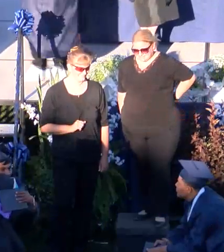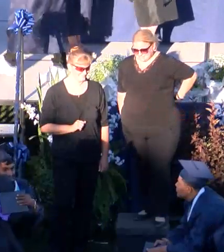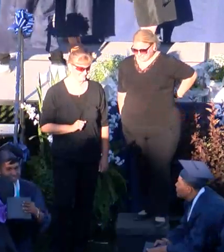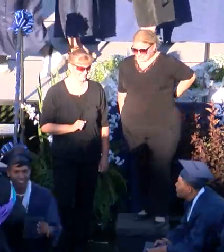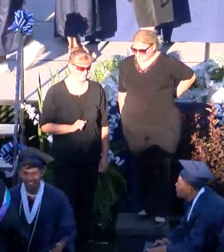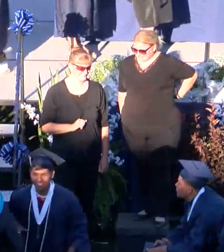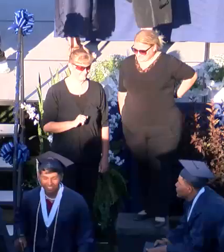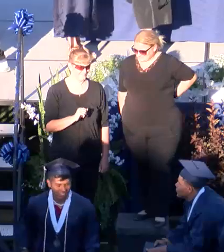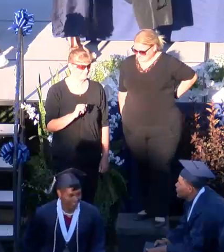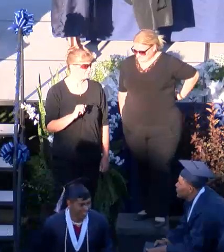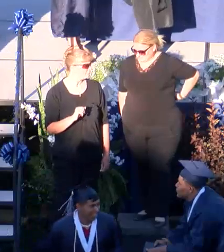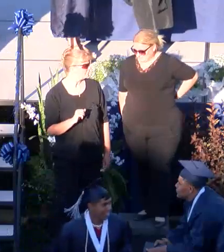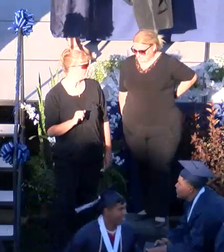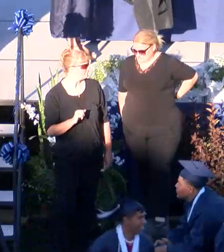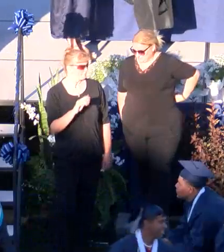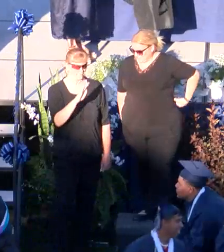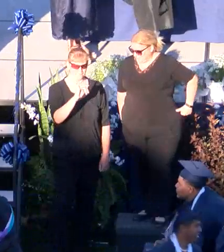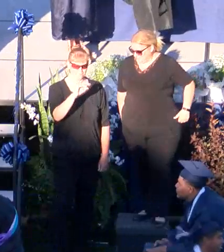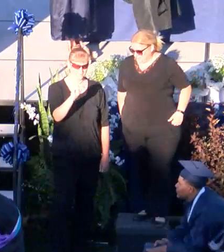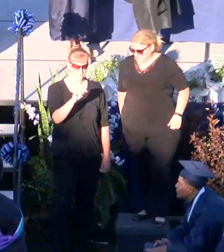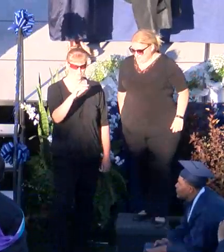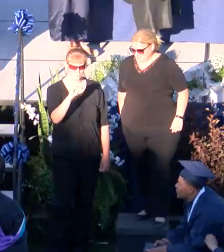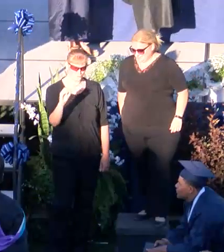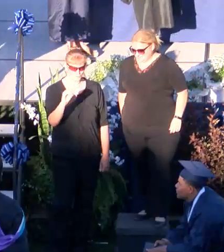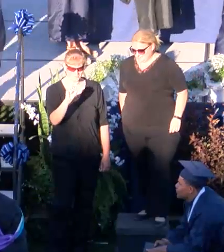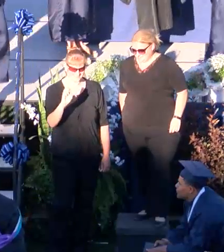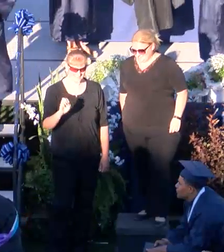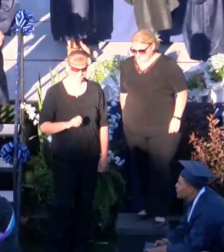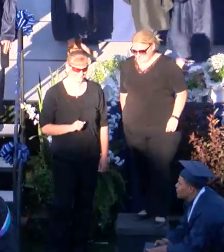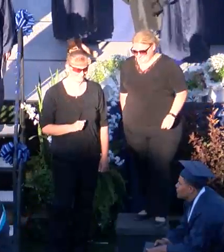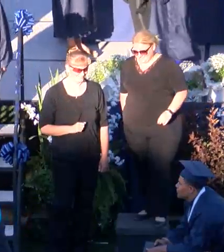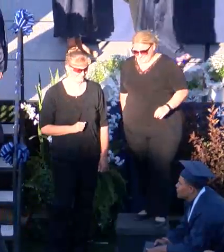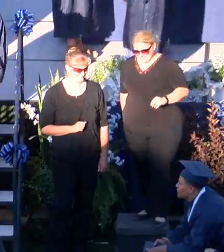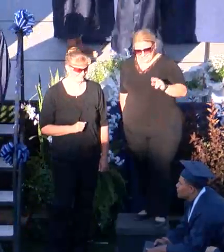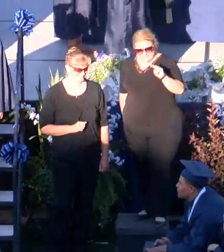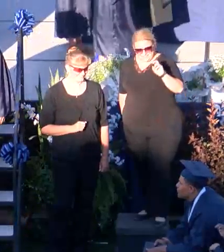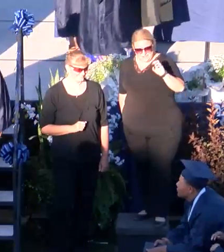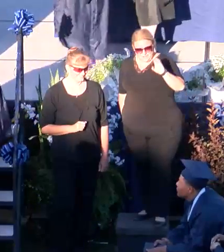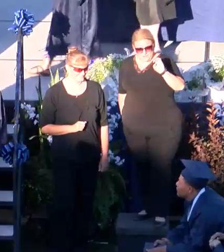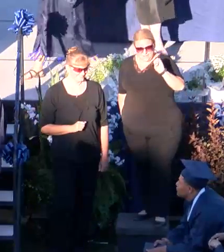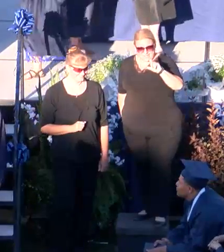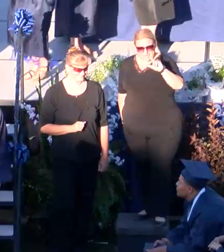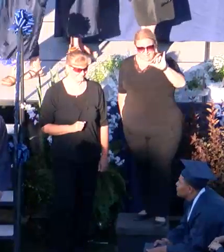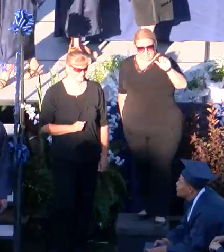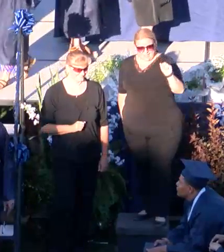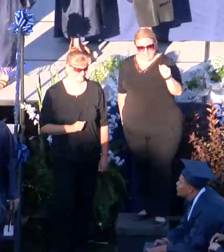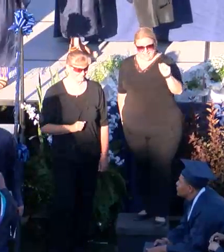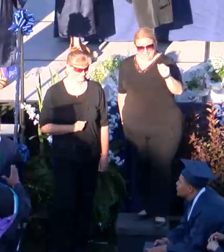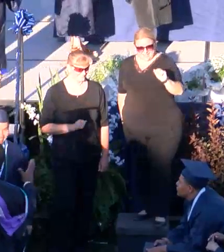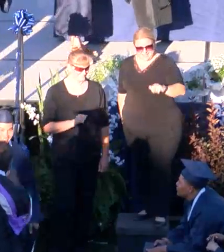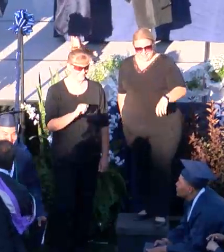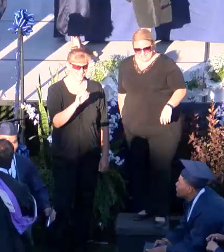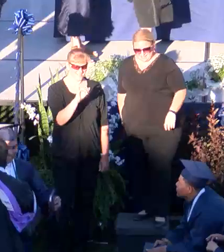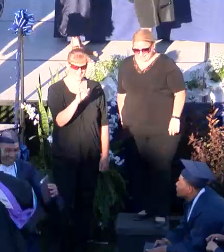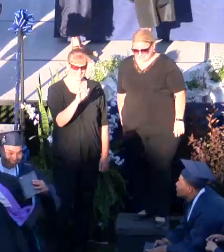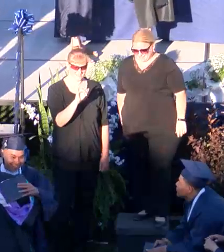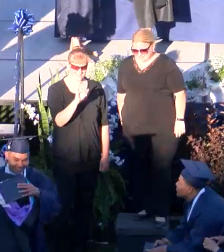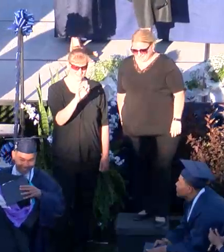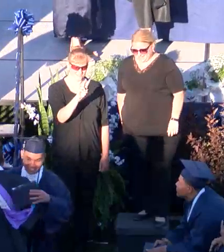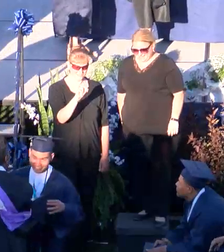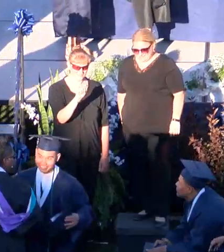Tumu Se. Noelia Mota Hernandez. Ivan Sanchez